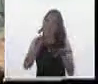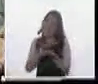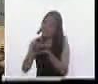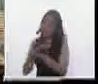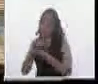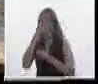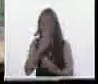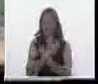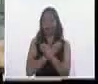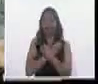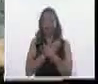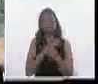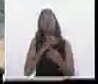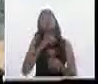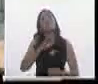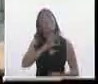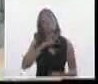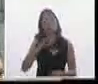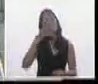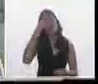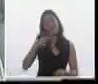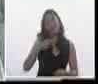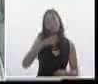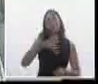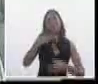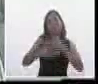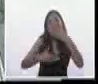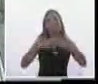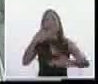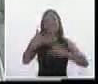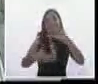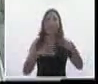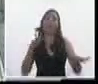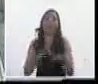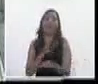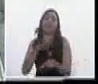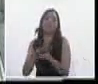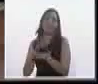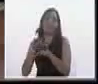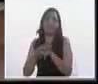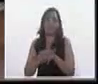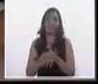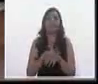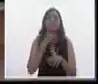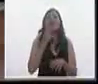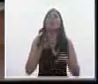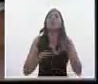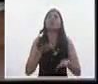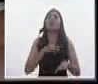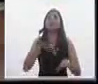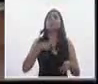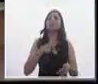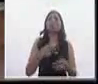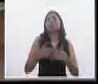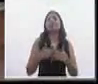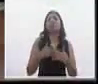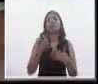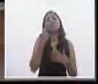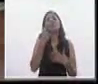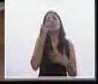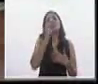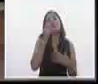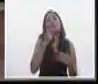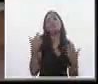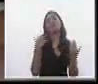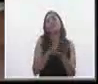educativas para que pueda empezar a a generarse todos estos cambios dijiste se resisten Quiénes se resisten Pues en general los maestros